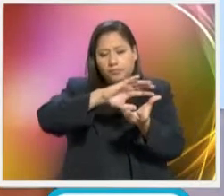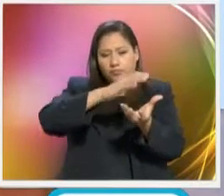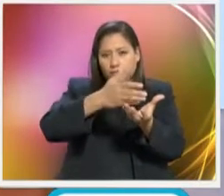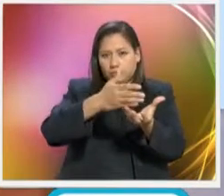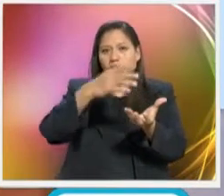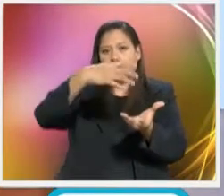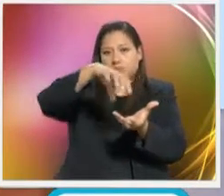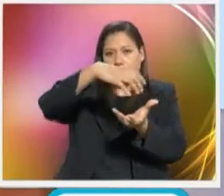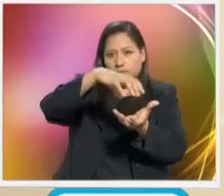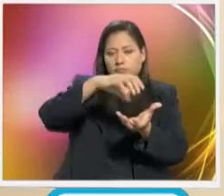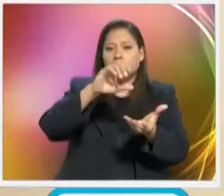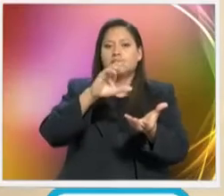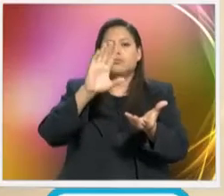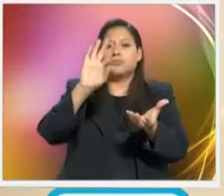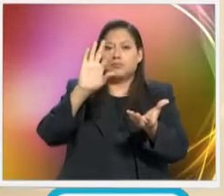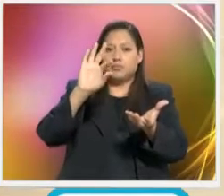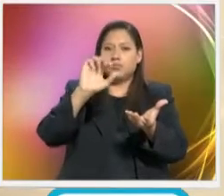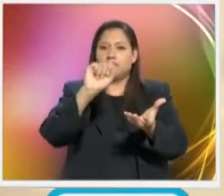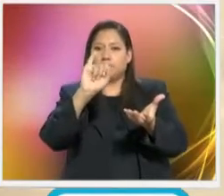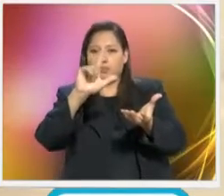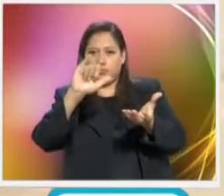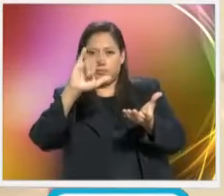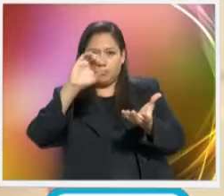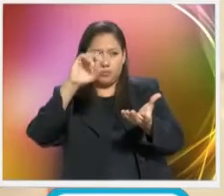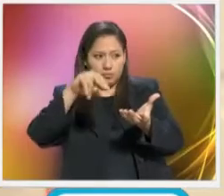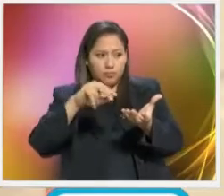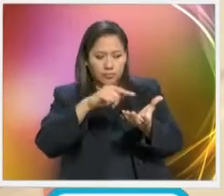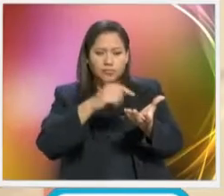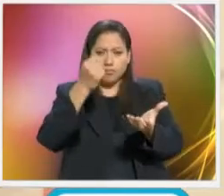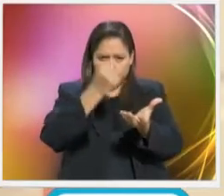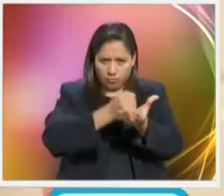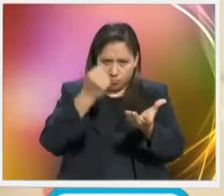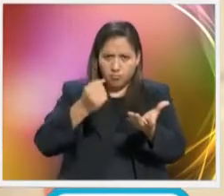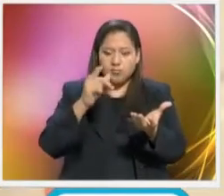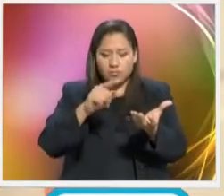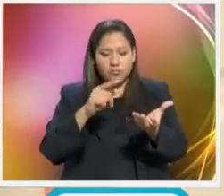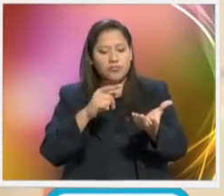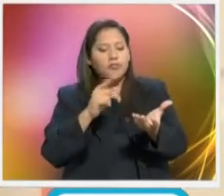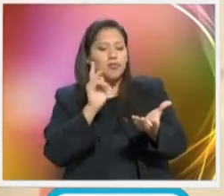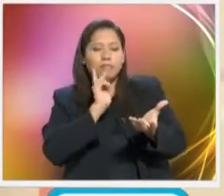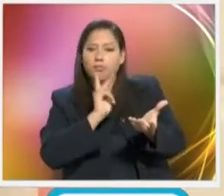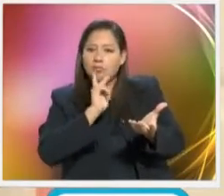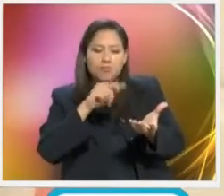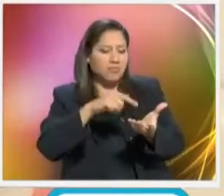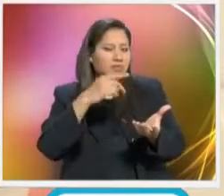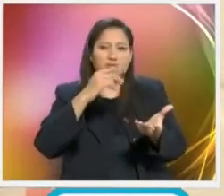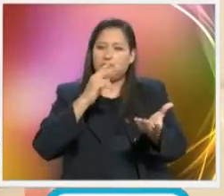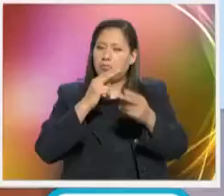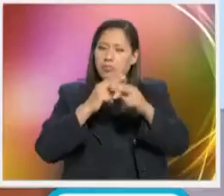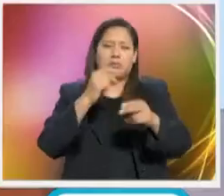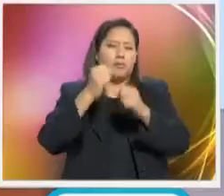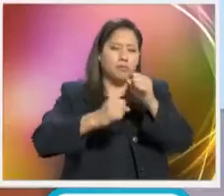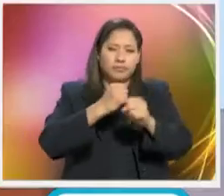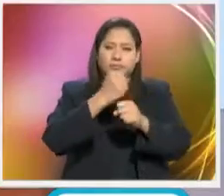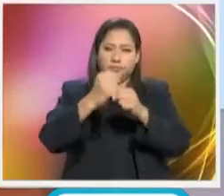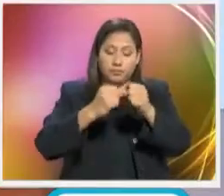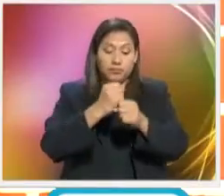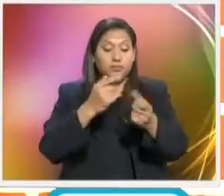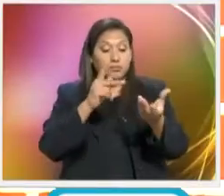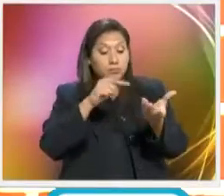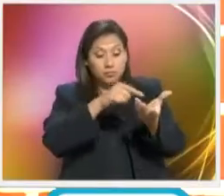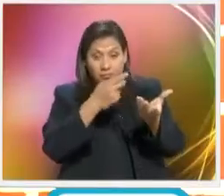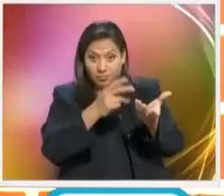comunes, es de gel de silicón, que están aprobados y probados durante muchísimo tiempo, pero